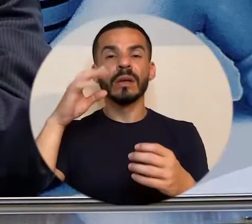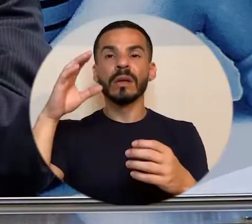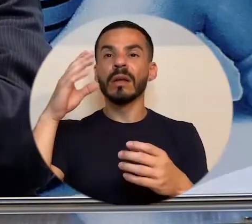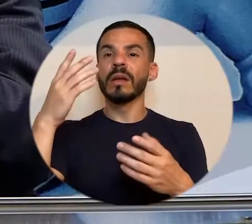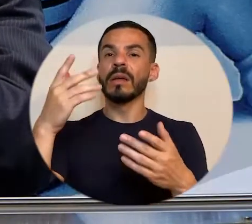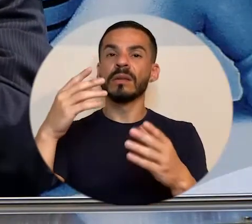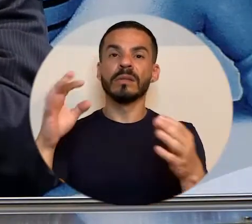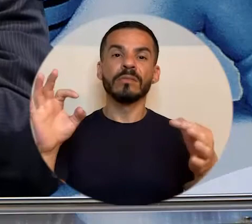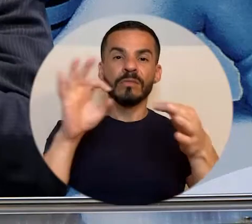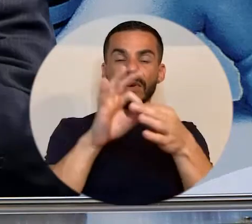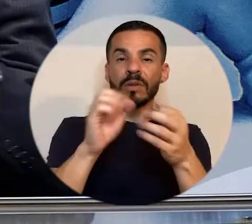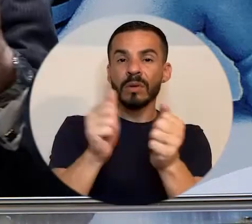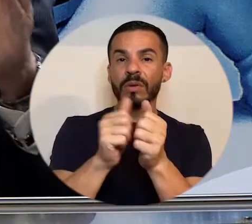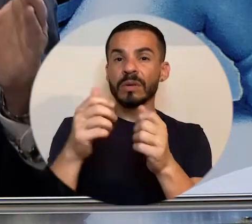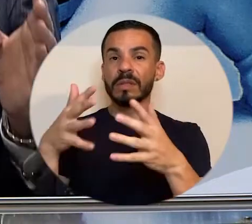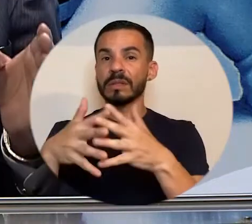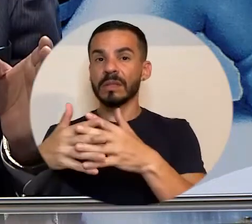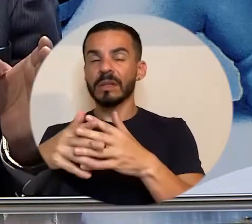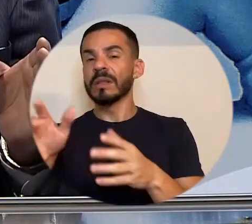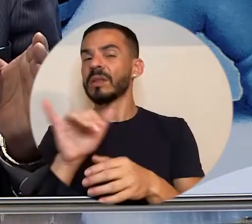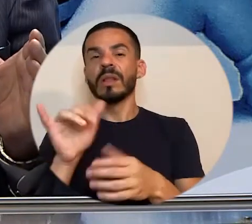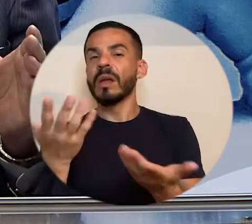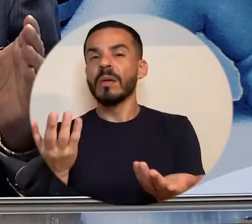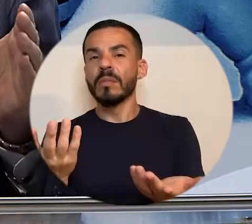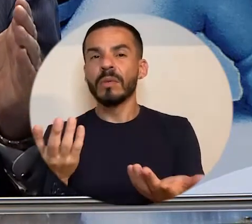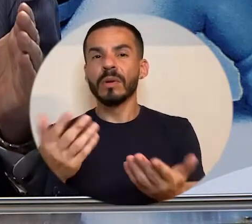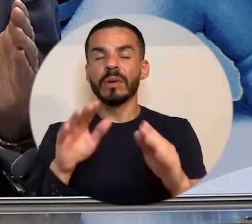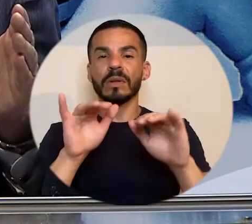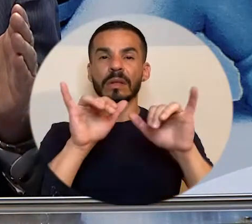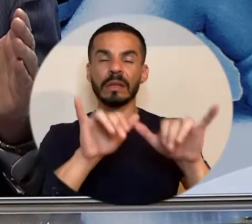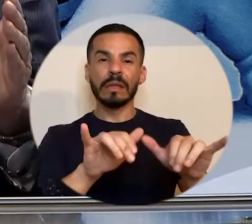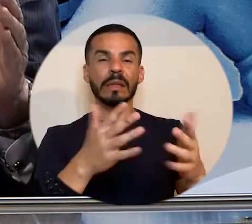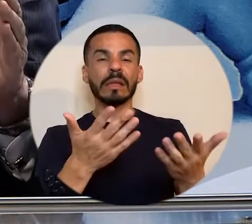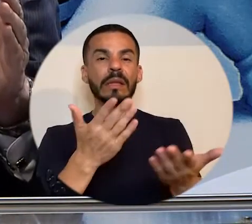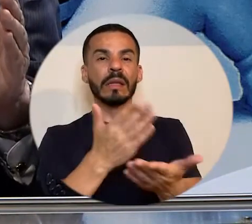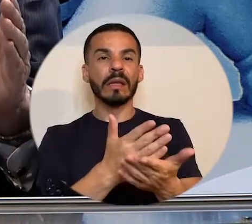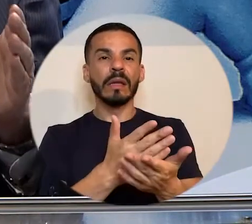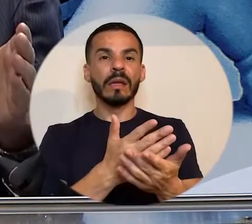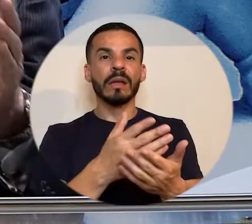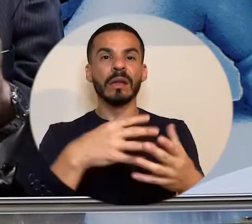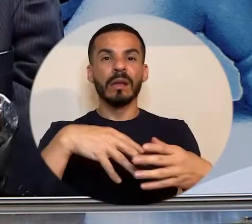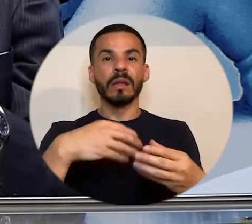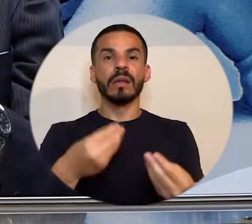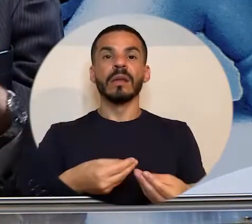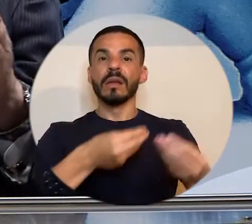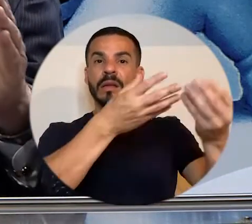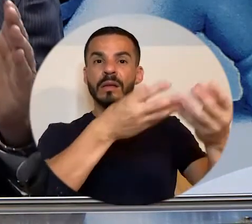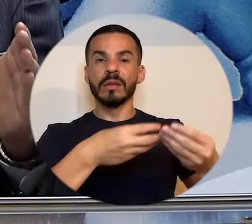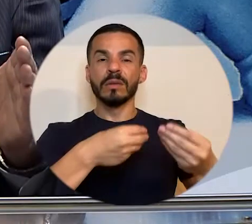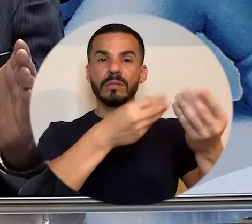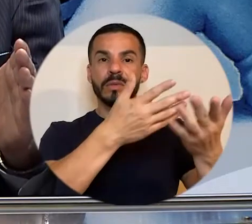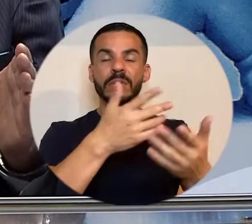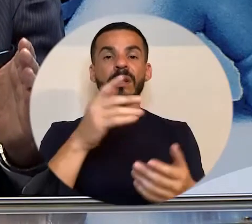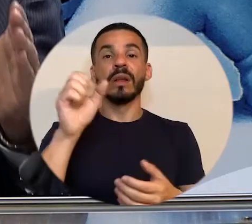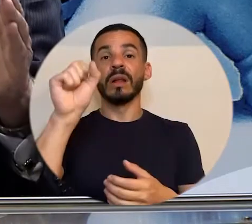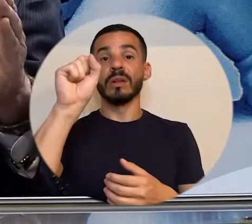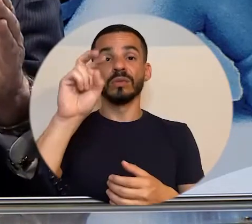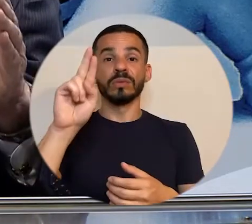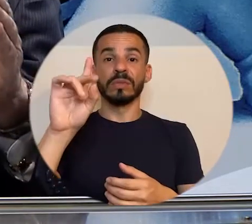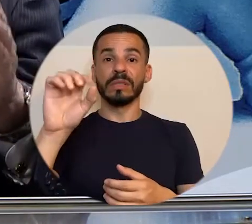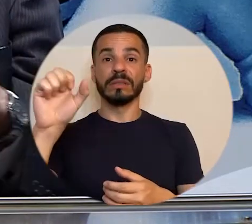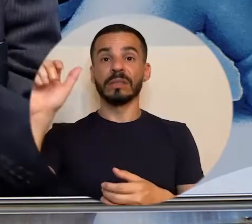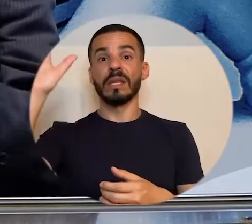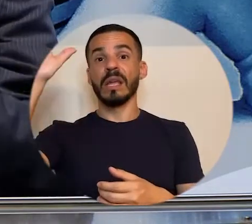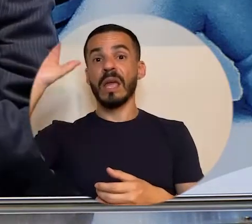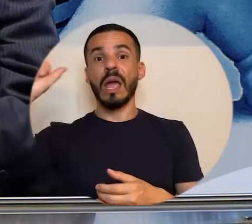cuestiones con Estados Unidos, pero por otro tampoco no dejar de tomar en cuenta las exportaciones al sudeste asiático.